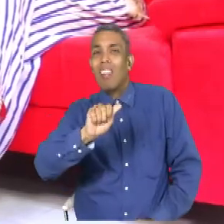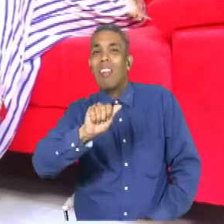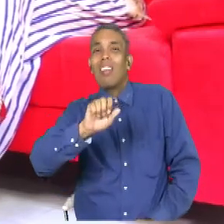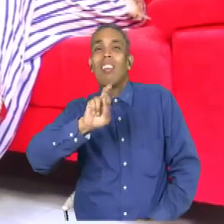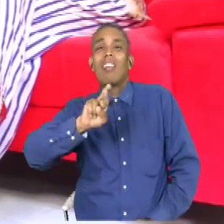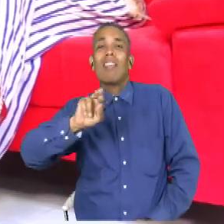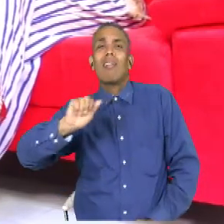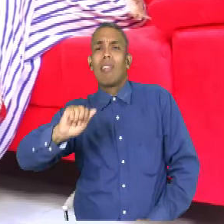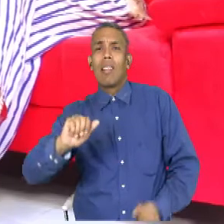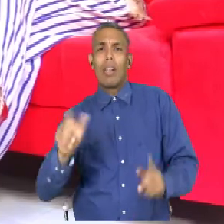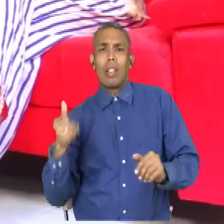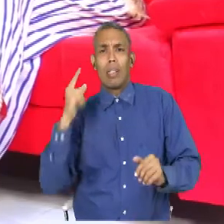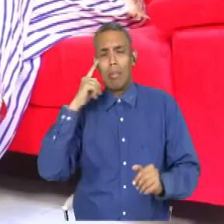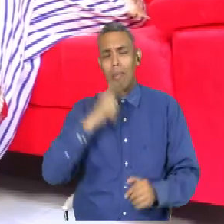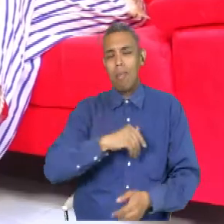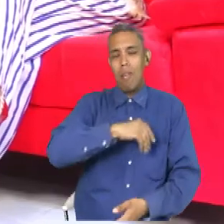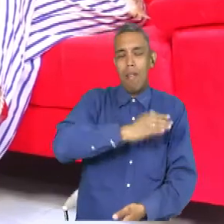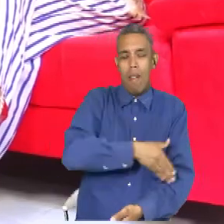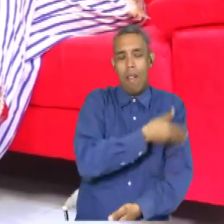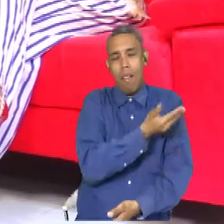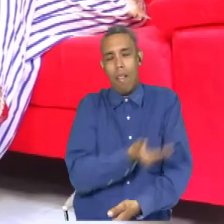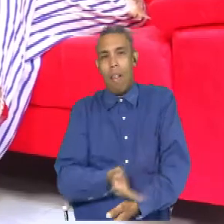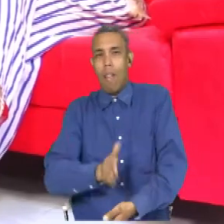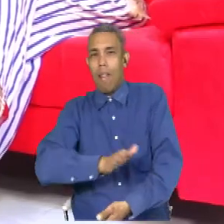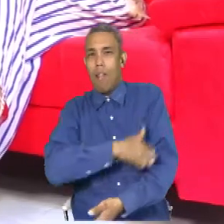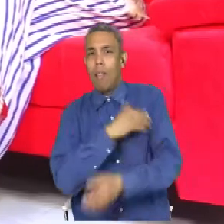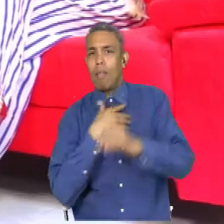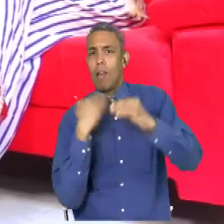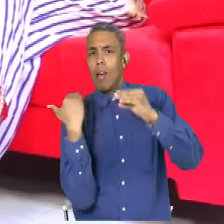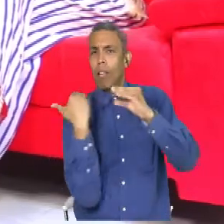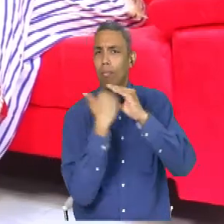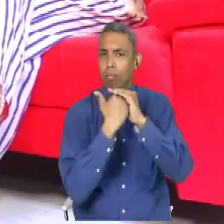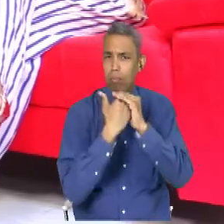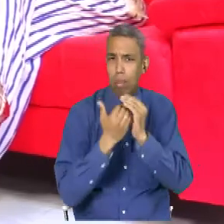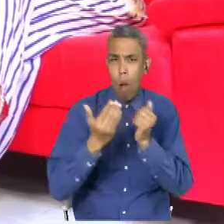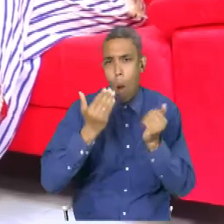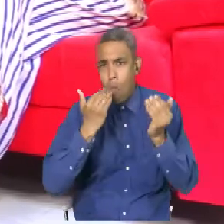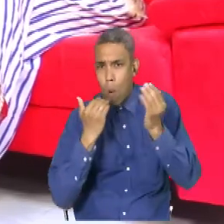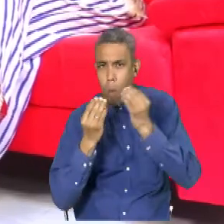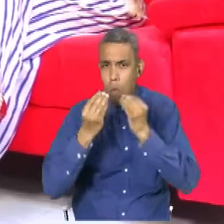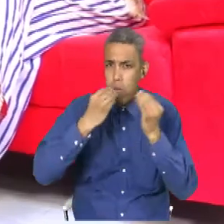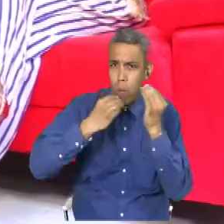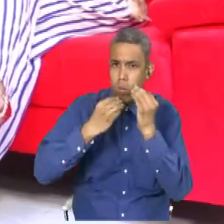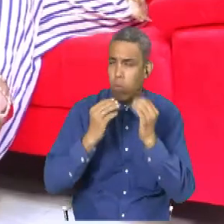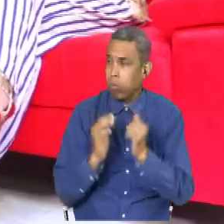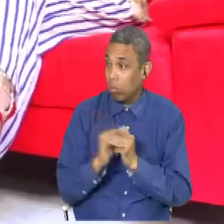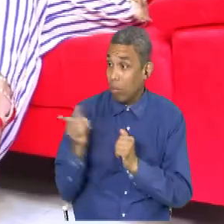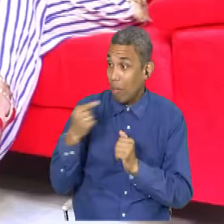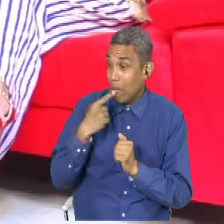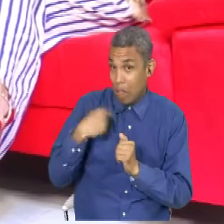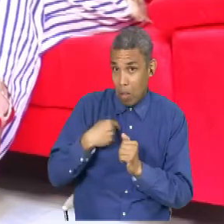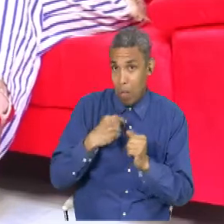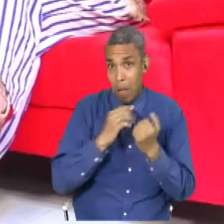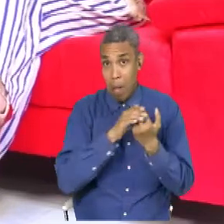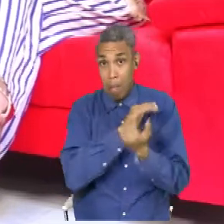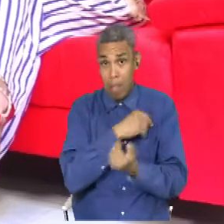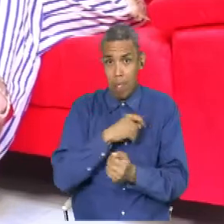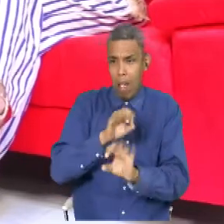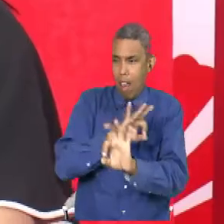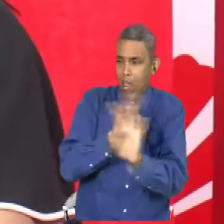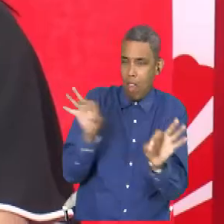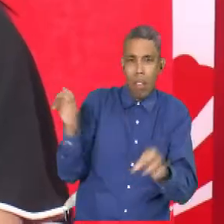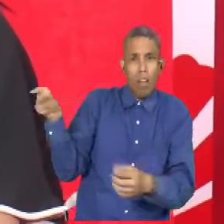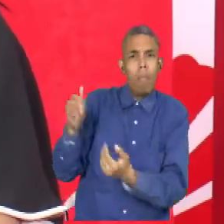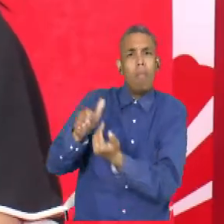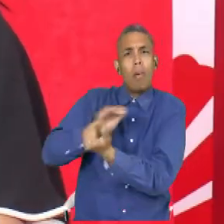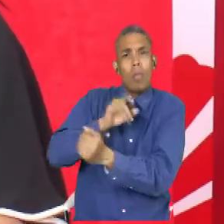en la cervecería y es lo máximo, me dio un sándwich. Dijo que me iba a llevar, no me ha llevado. Hoy le dije. Yo le dije a ella que